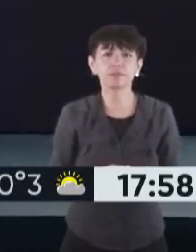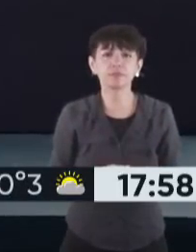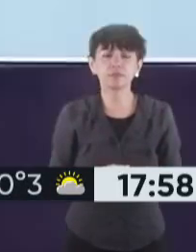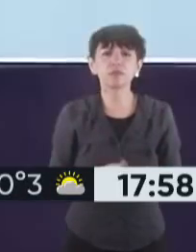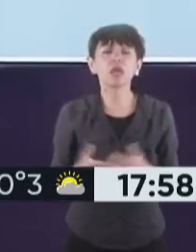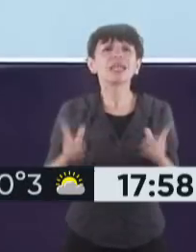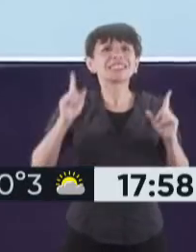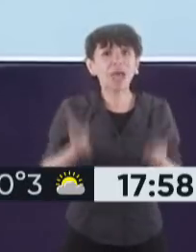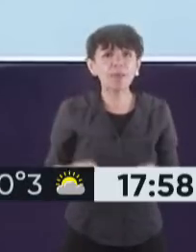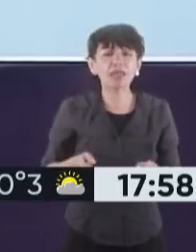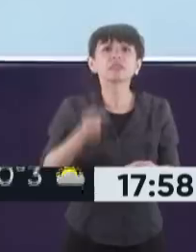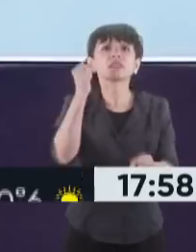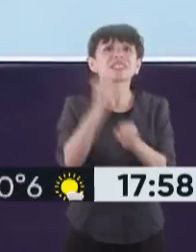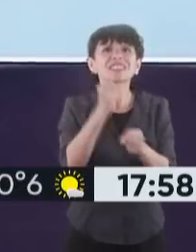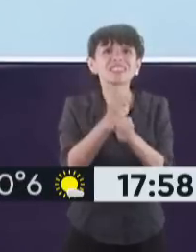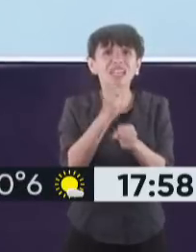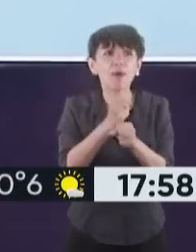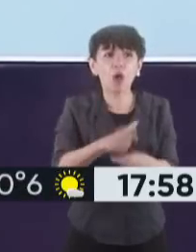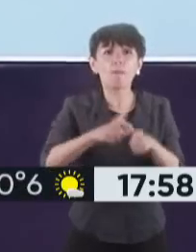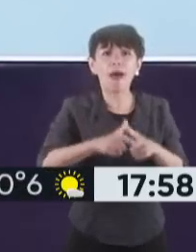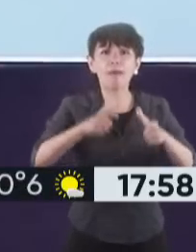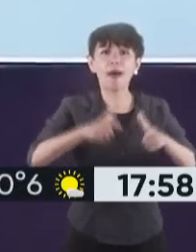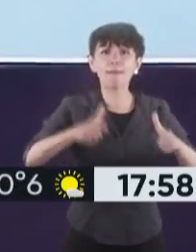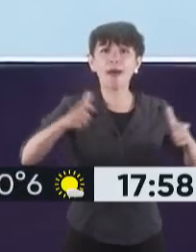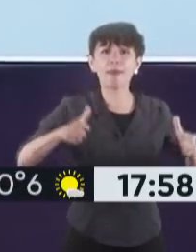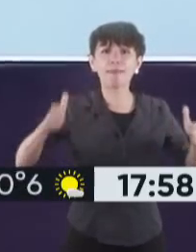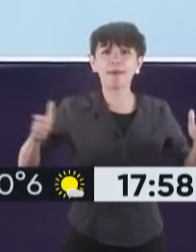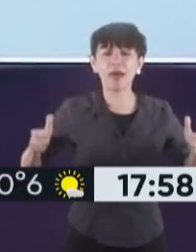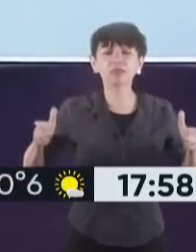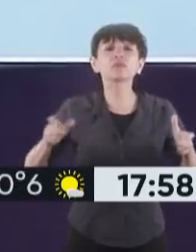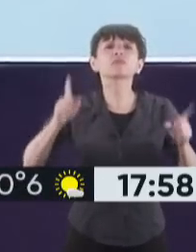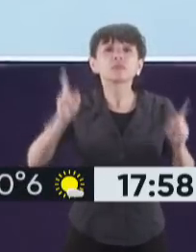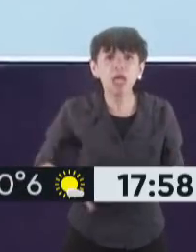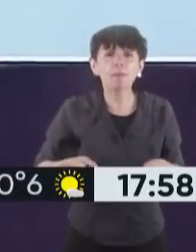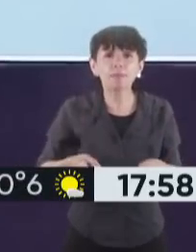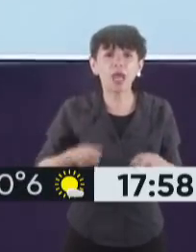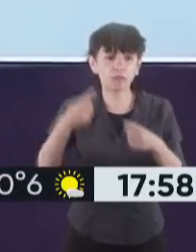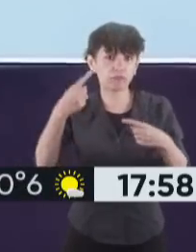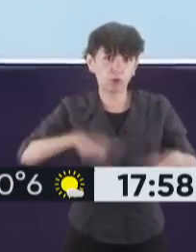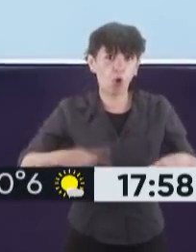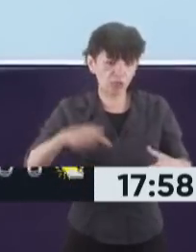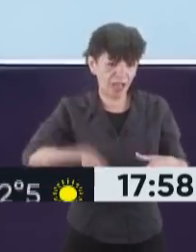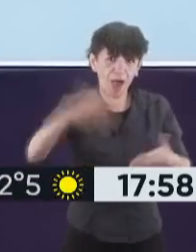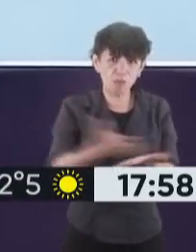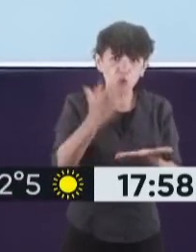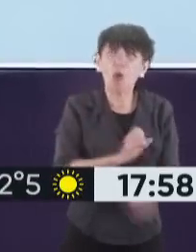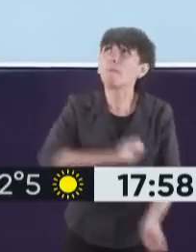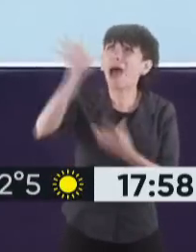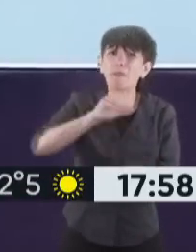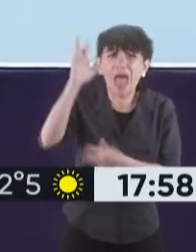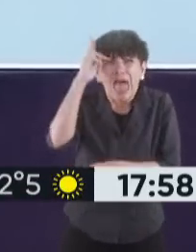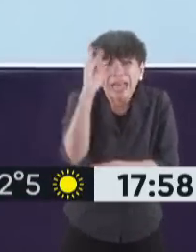Seguimos bajando la desocupación, el empleo sigue creciendo, aumentamos las exportaciones, récord de exportaciones tenemos en la